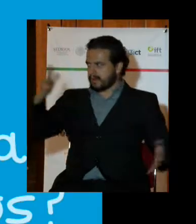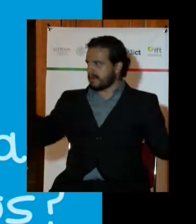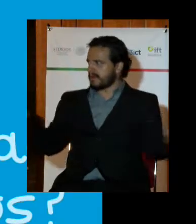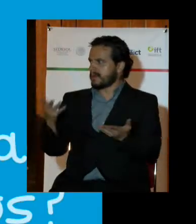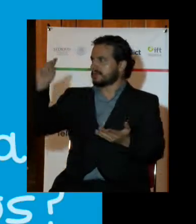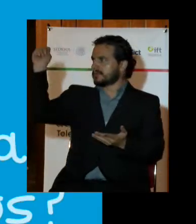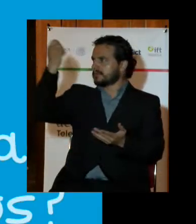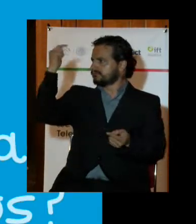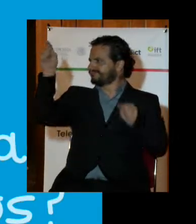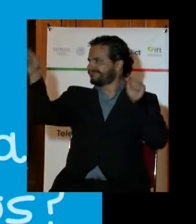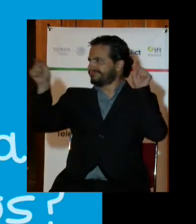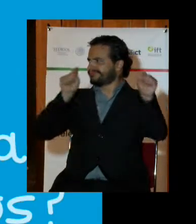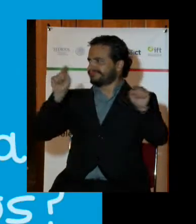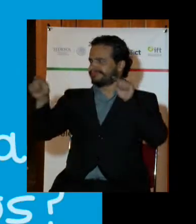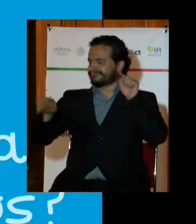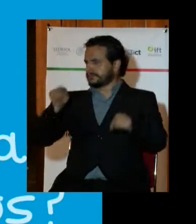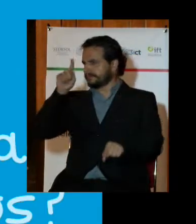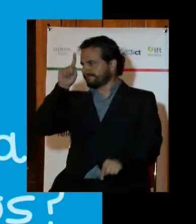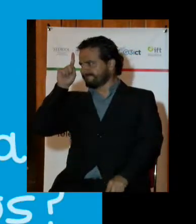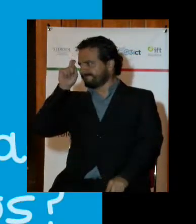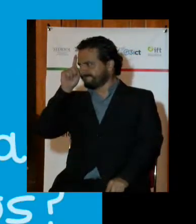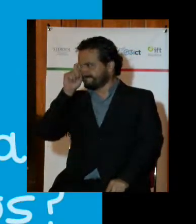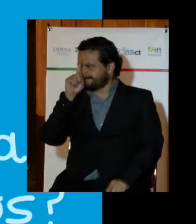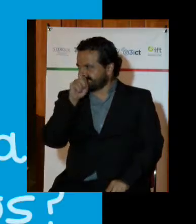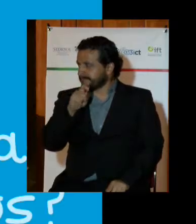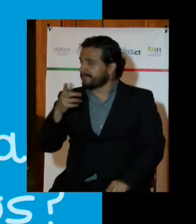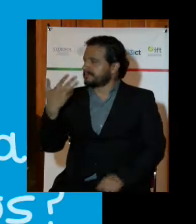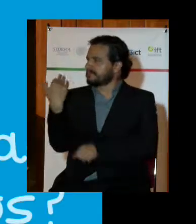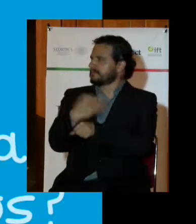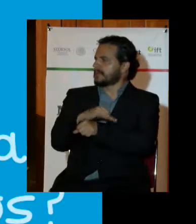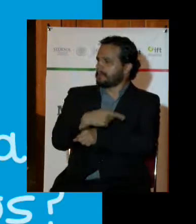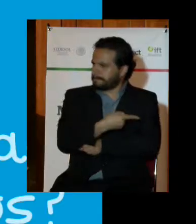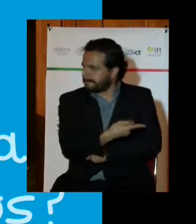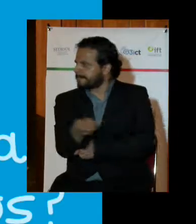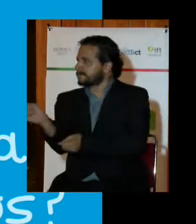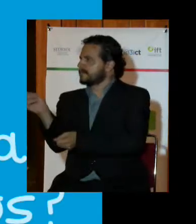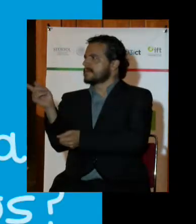complicado, pero mientras tanto hagamos cosas que sí podemos lograr.